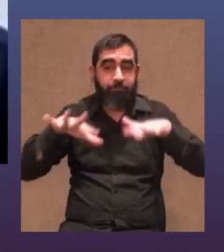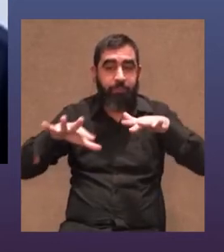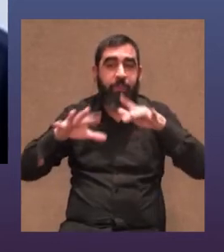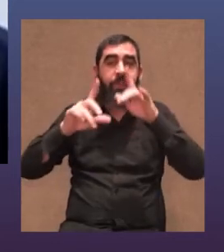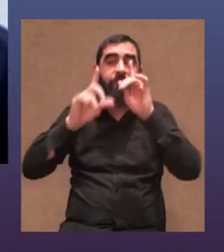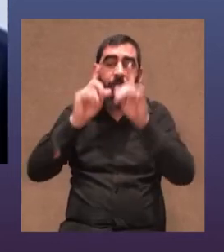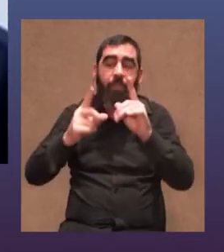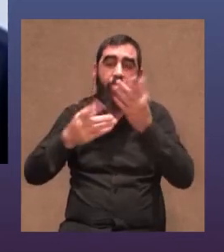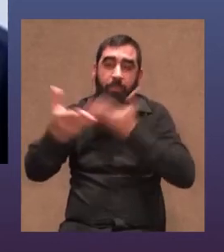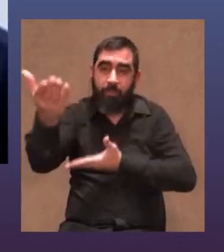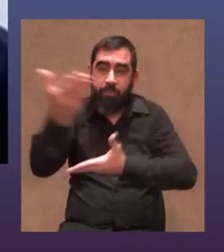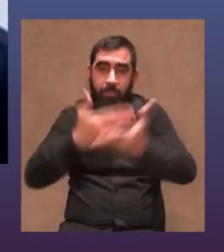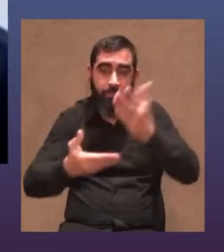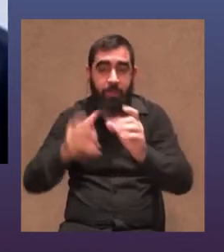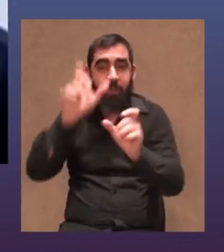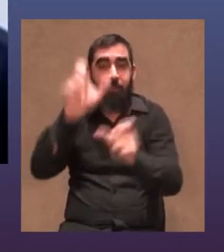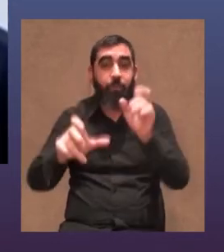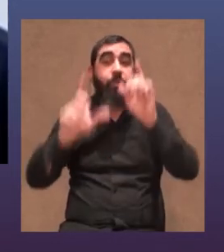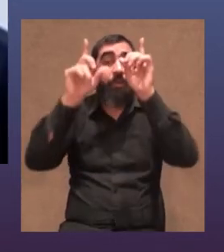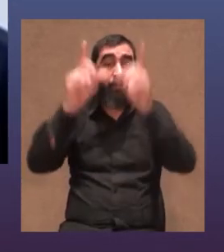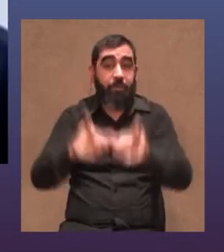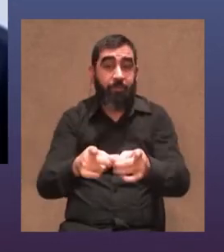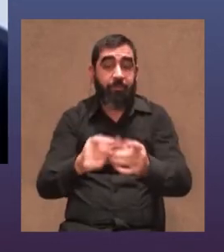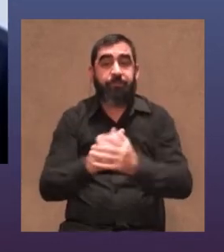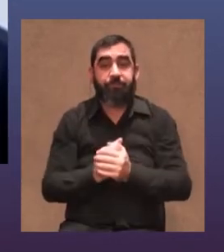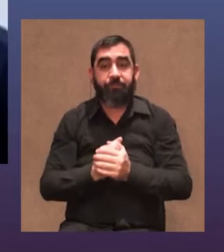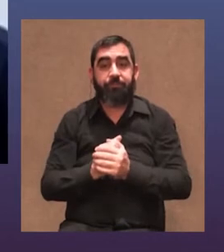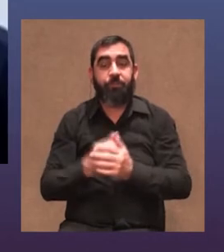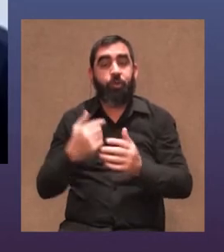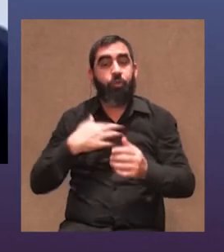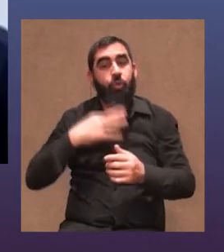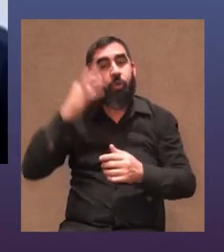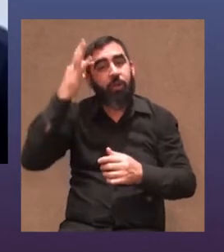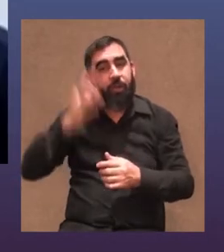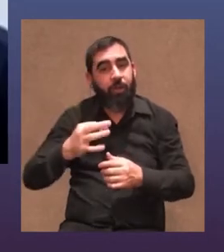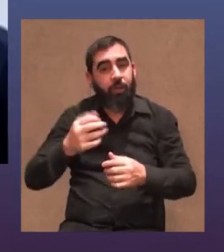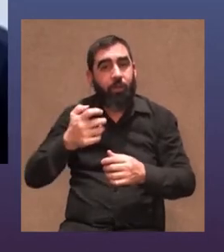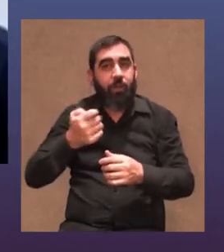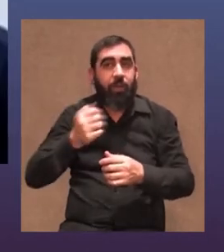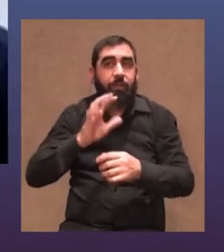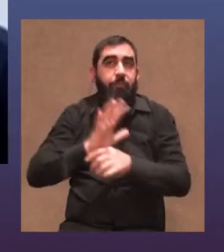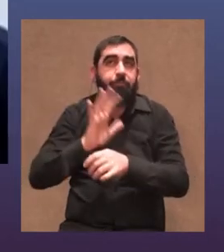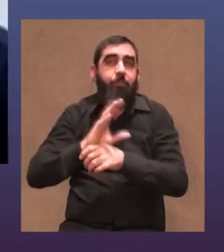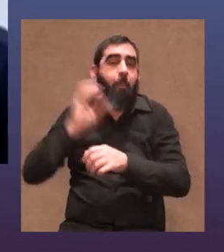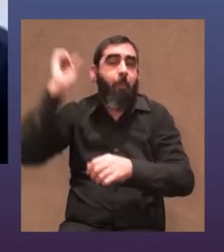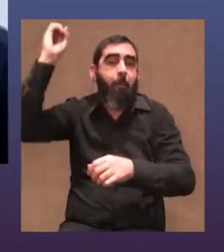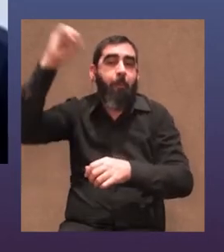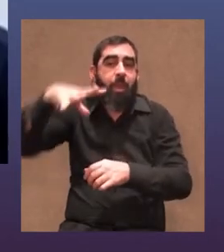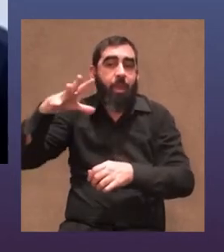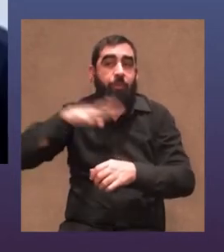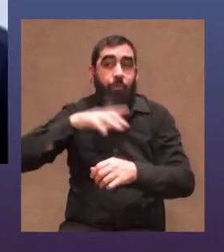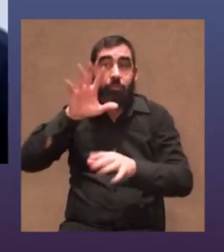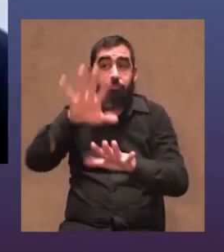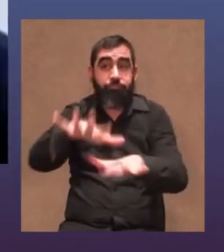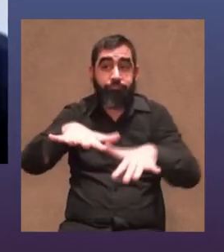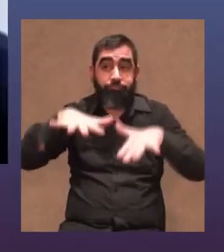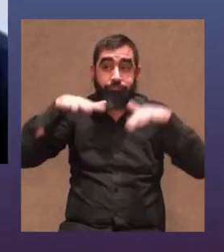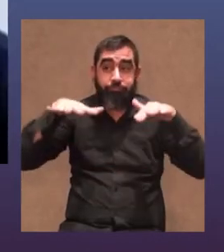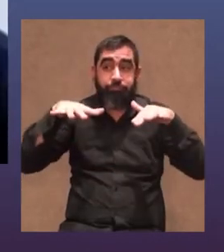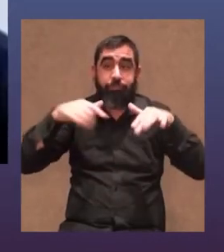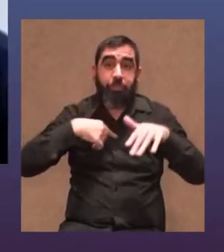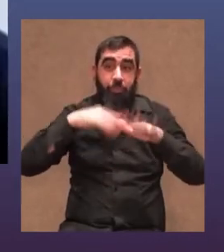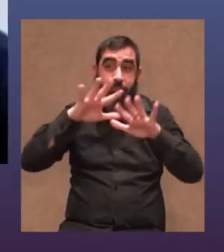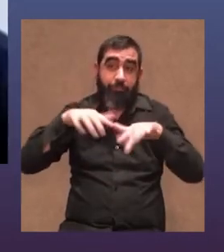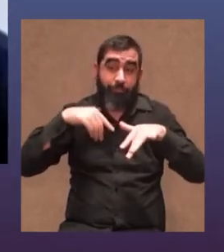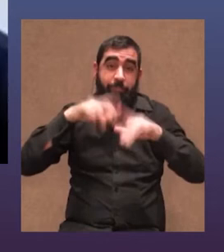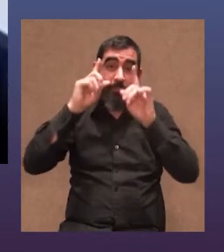¿no? Pero realmente es como, yo creo que es lo casi milagroso a veces cuando uno es espectador, que yo soy espectadora de